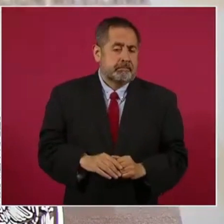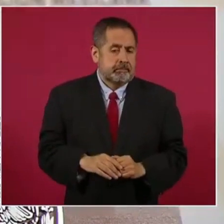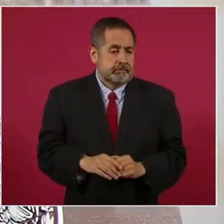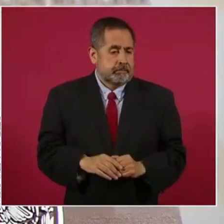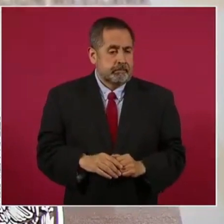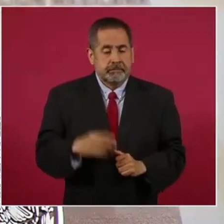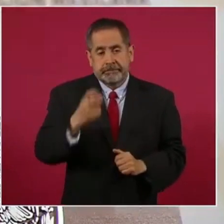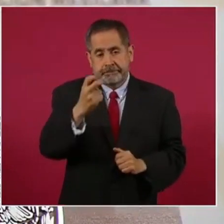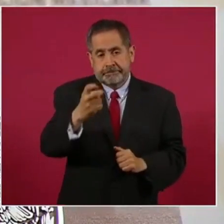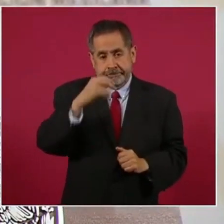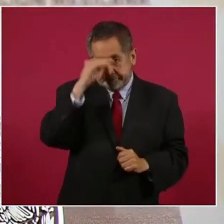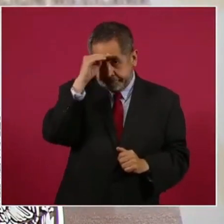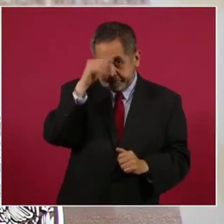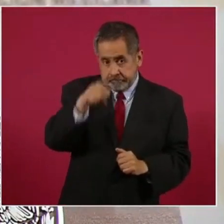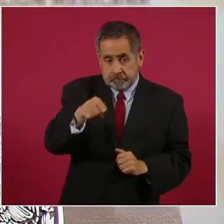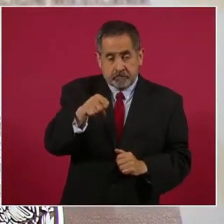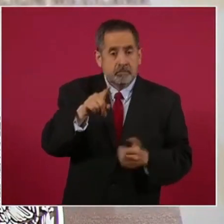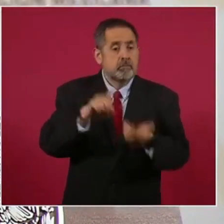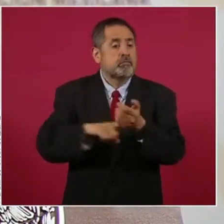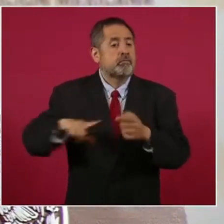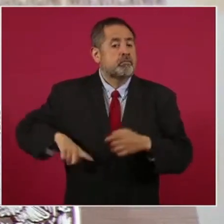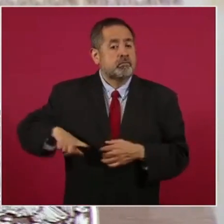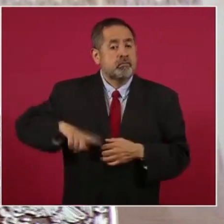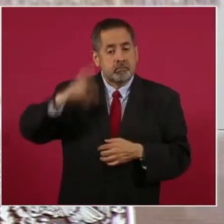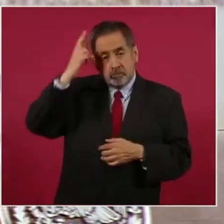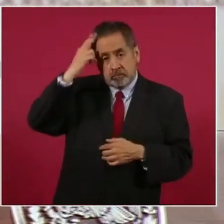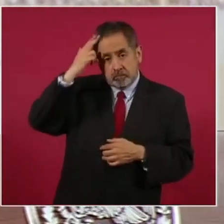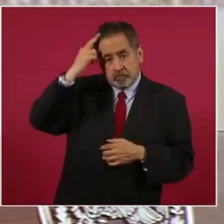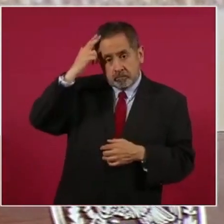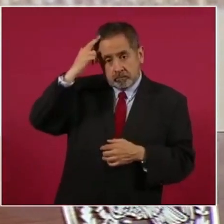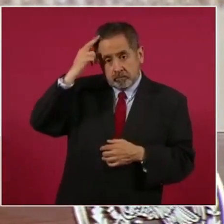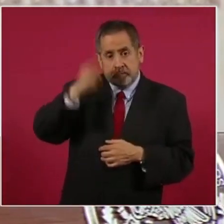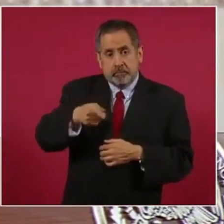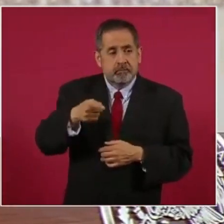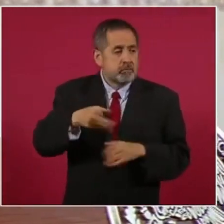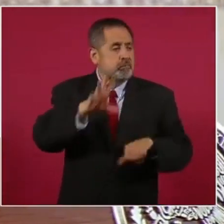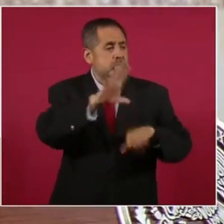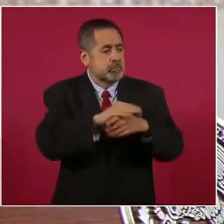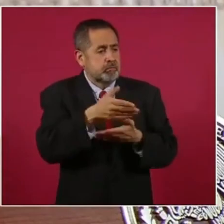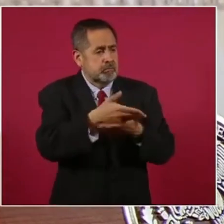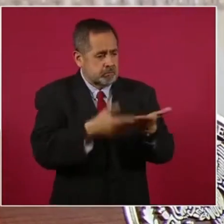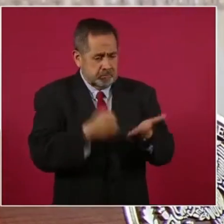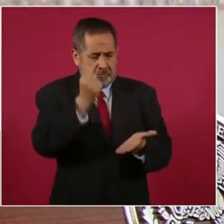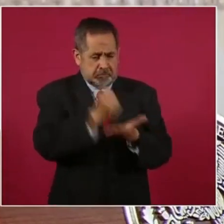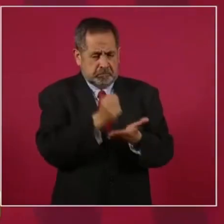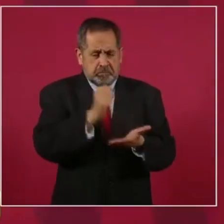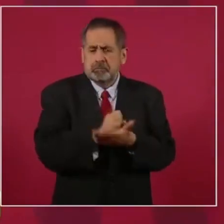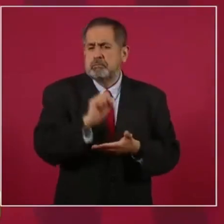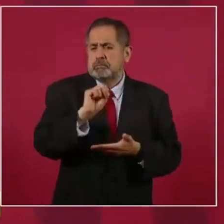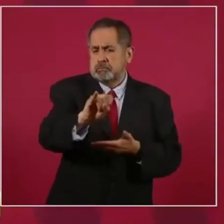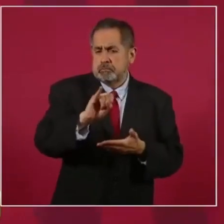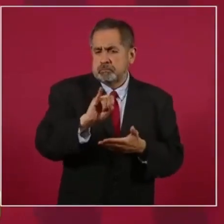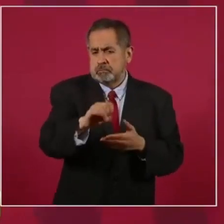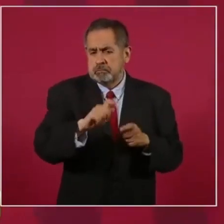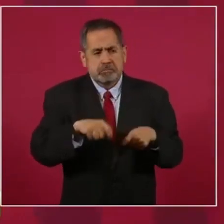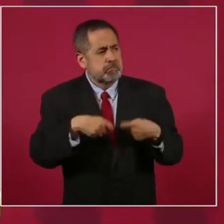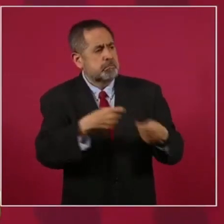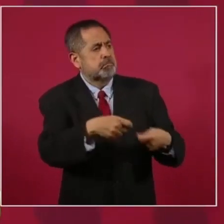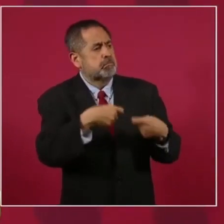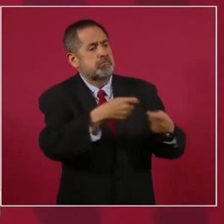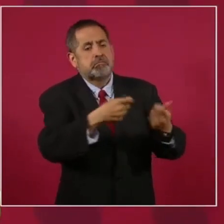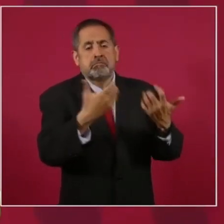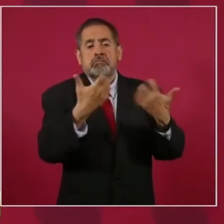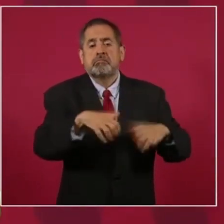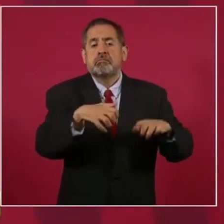Y es con el gobierno de Porfirio Díaz que se entregan estas concesiones a empresas